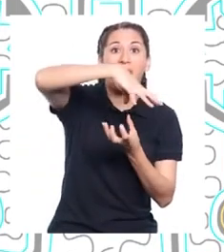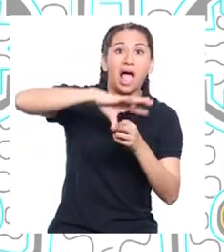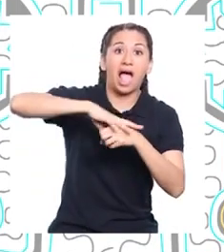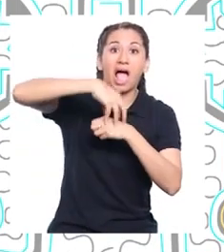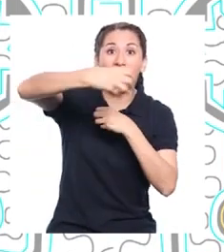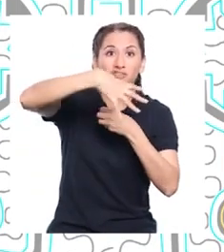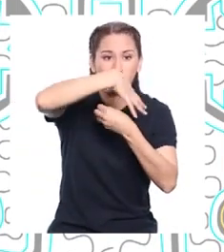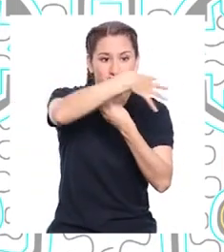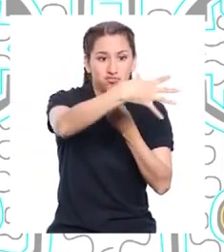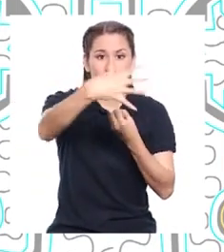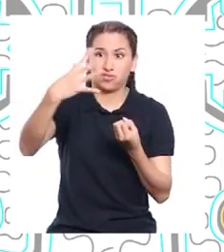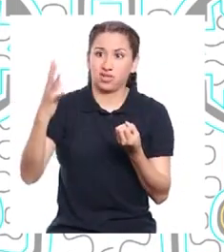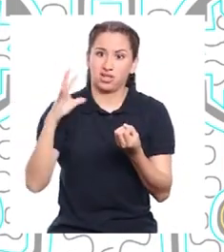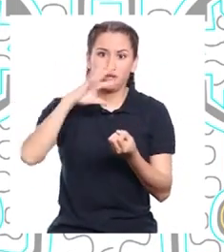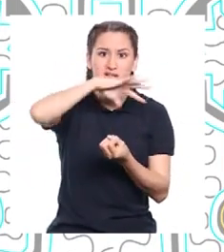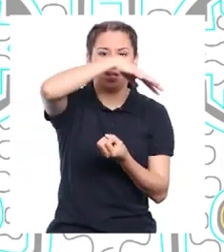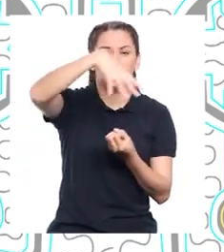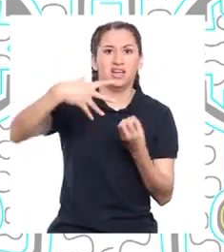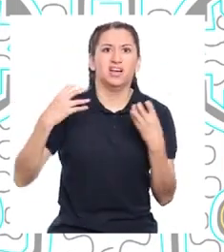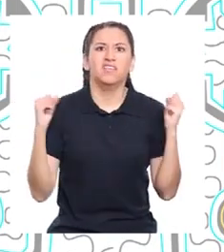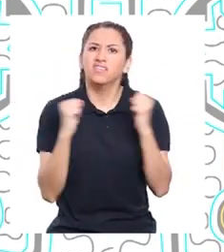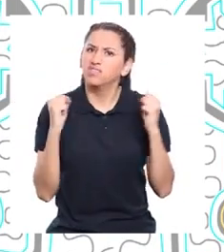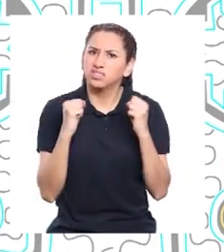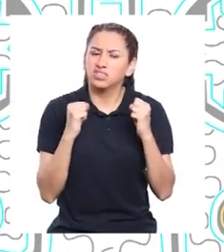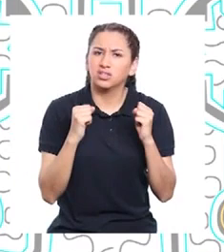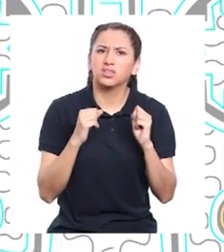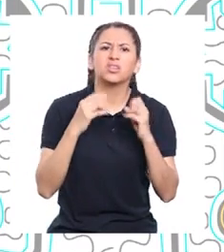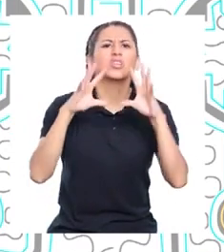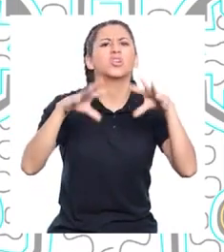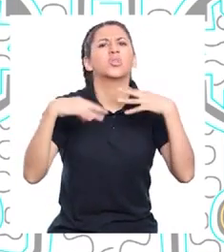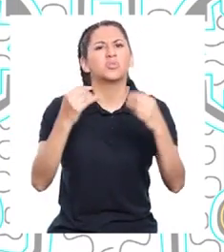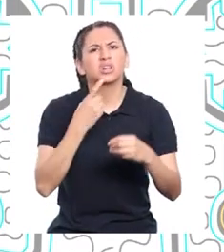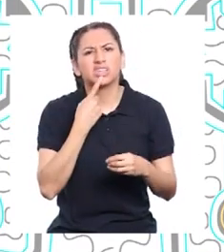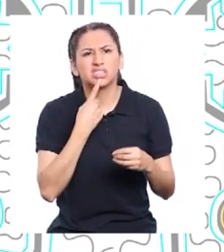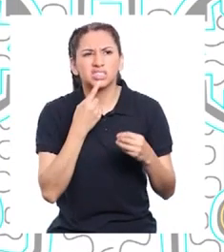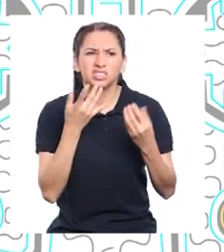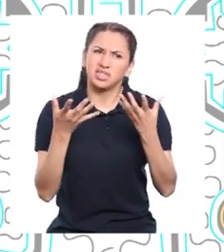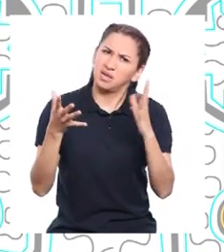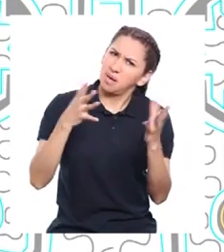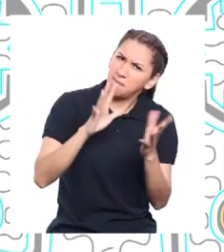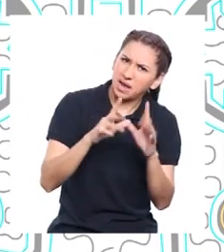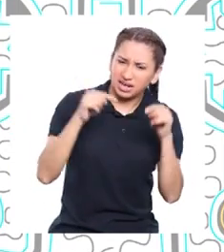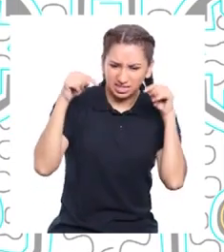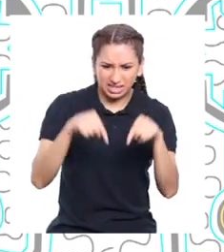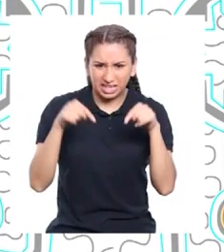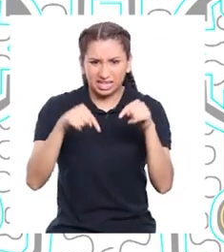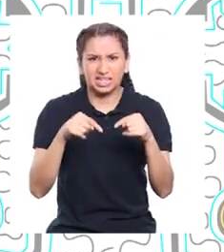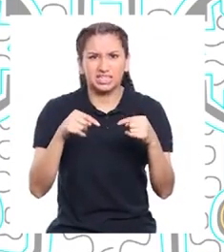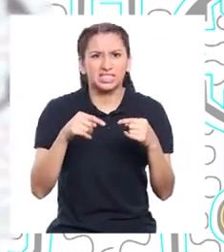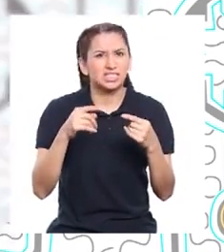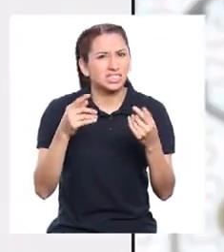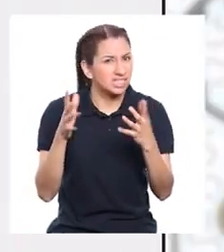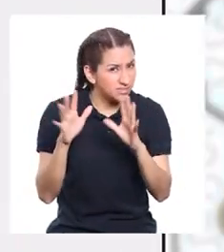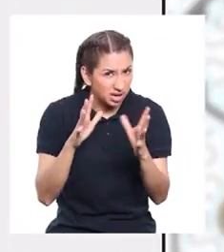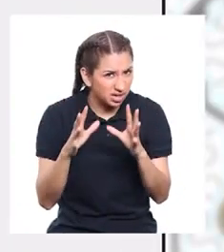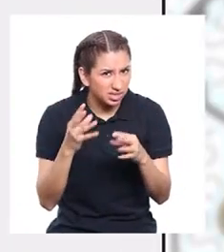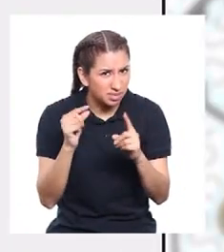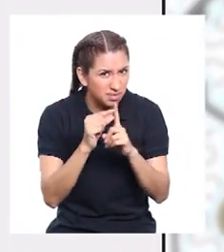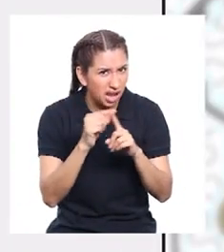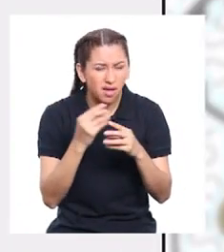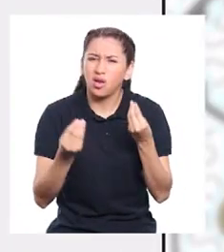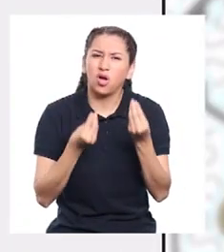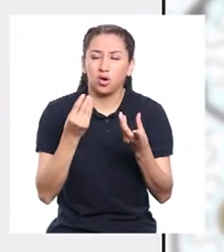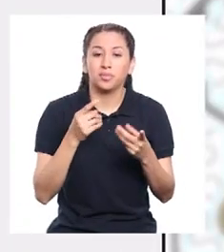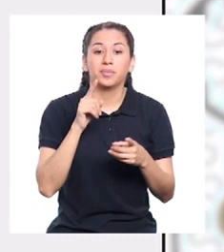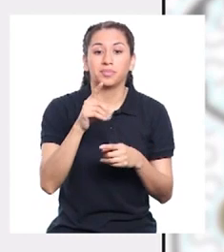frío. ¿Y por qué dicen que el efecto invernadero es similar a este invernadero? El efecto